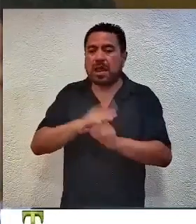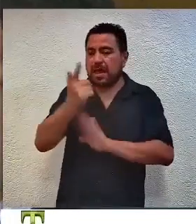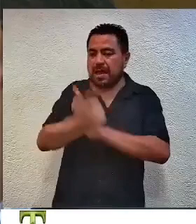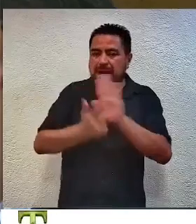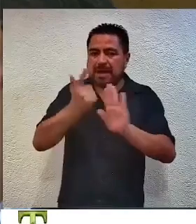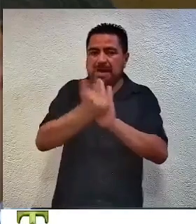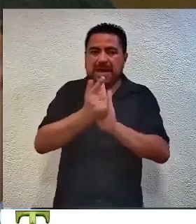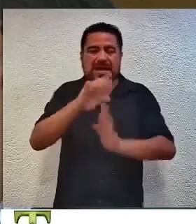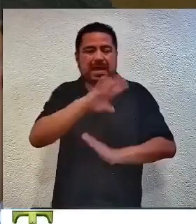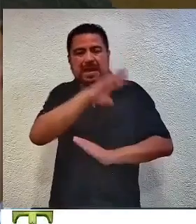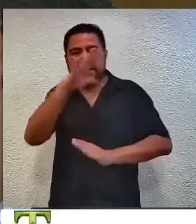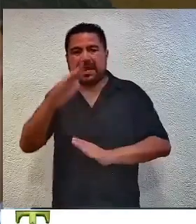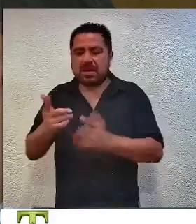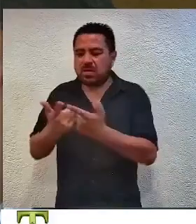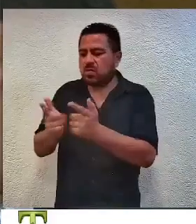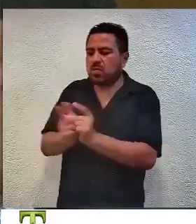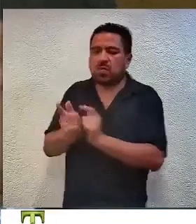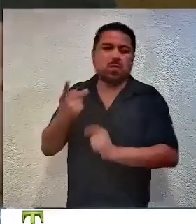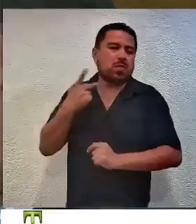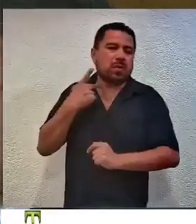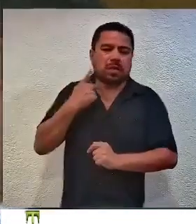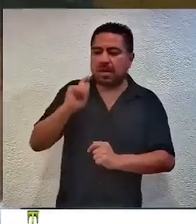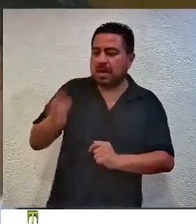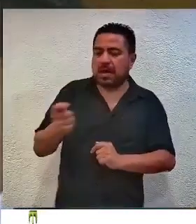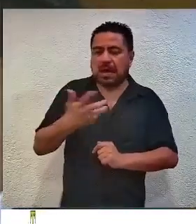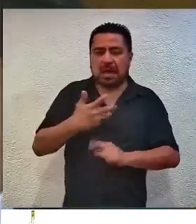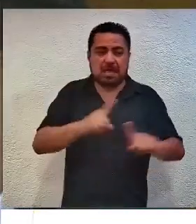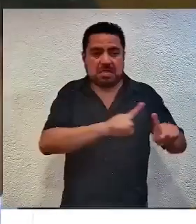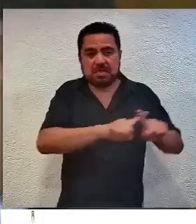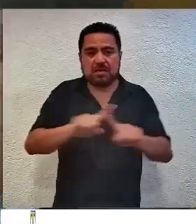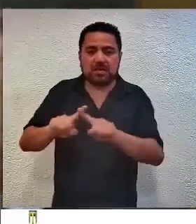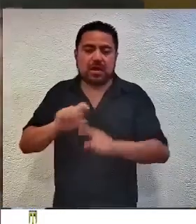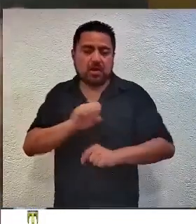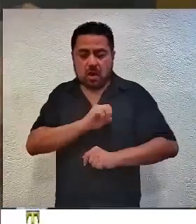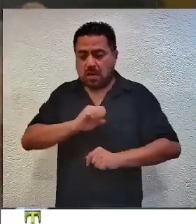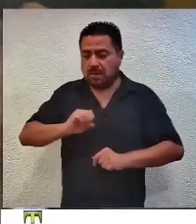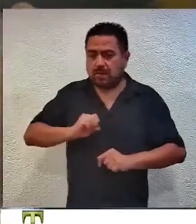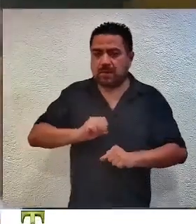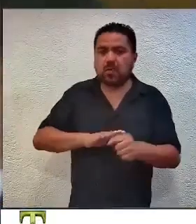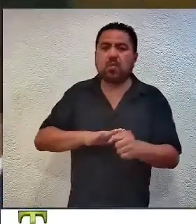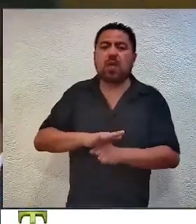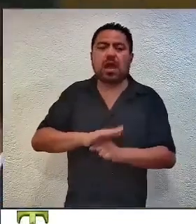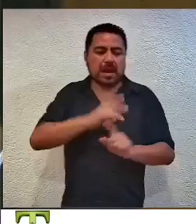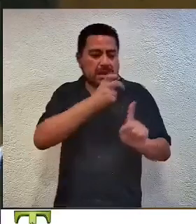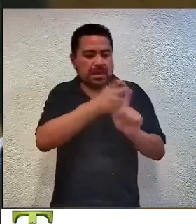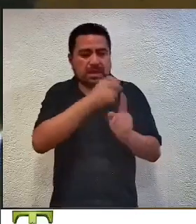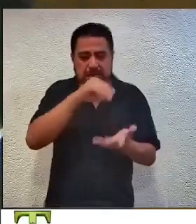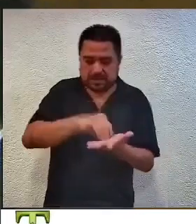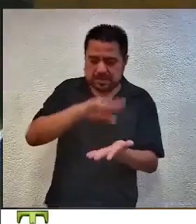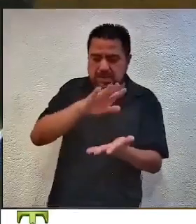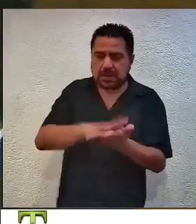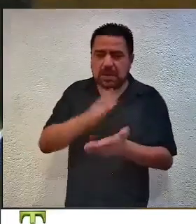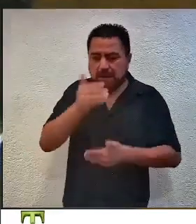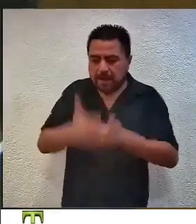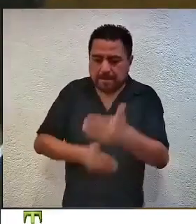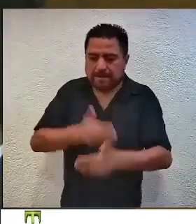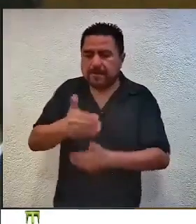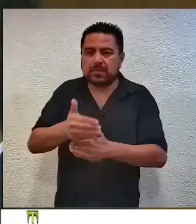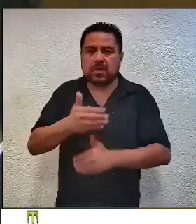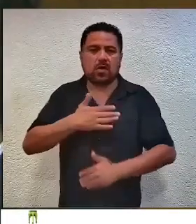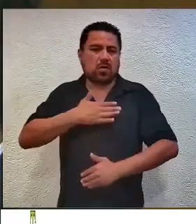General de Partidos Políticos, tienen diferentes obligaciones y entre ellas establecer procedimientos de